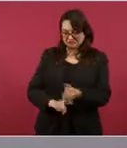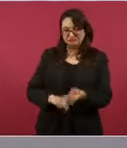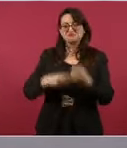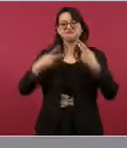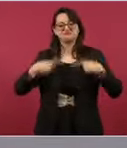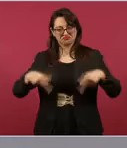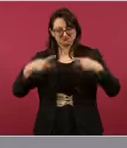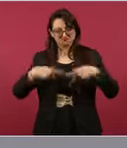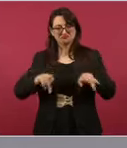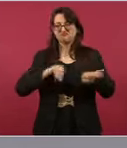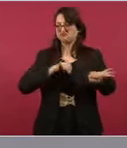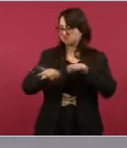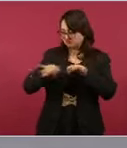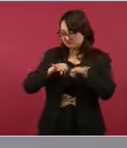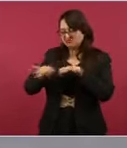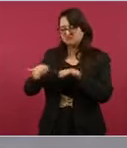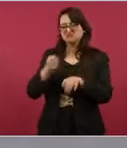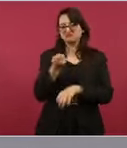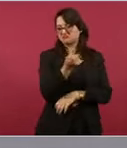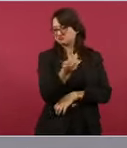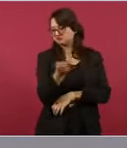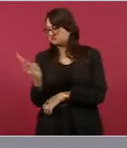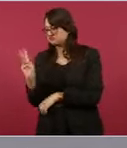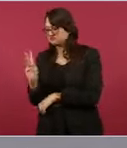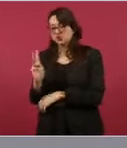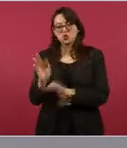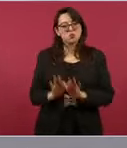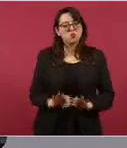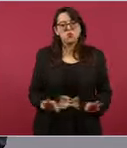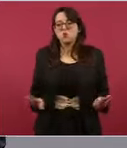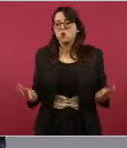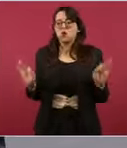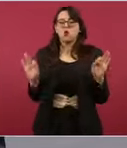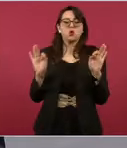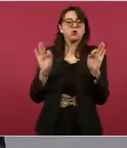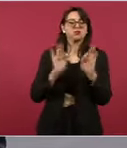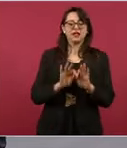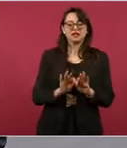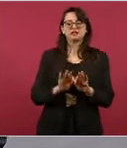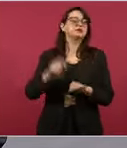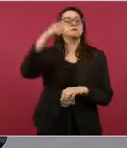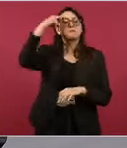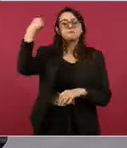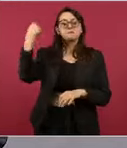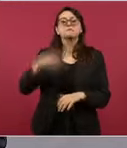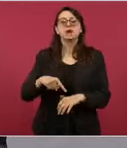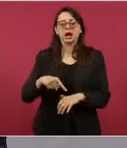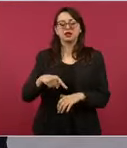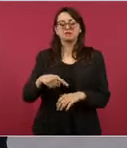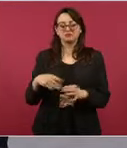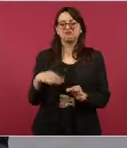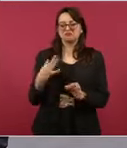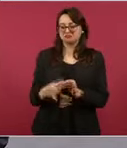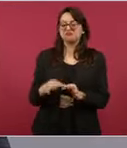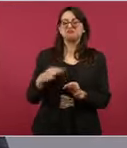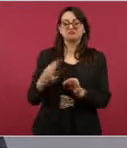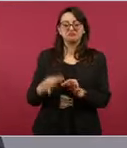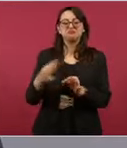los trabajadores de Pemex, quienes son parte fundamental para obtener estos resultados. A todos